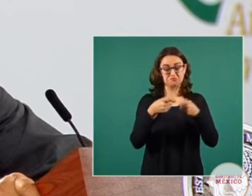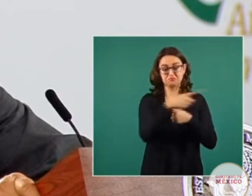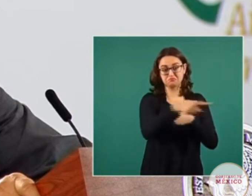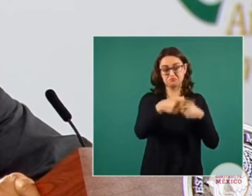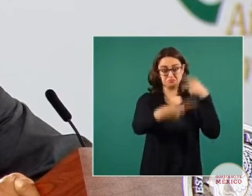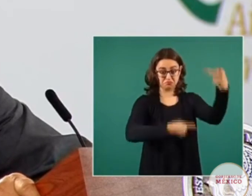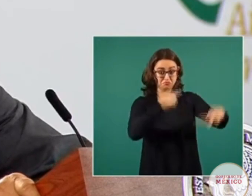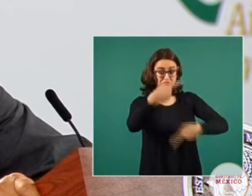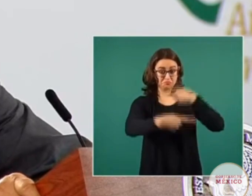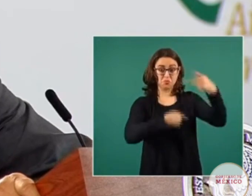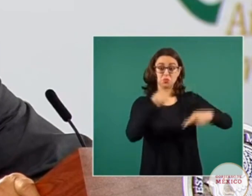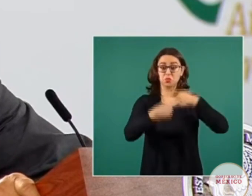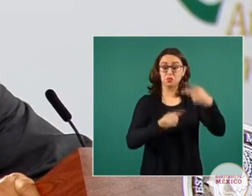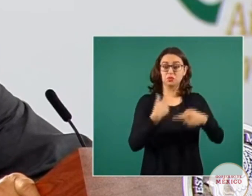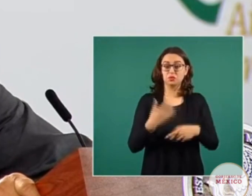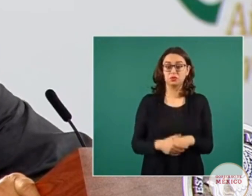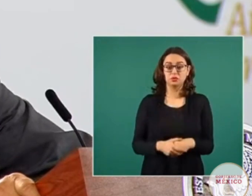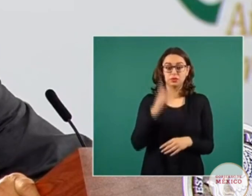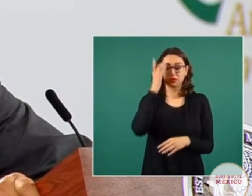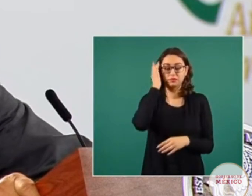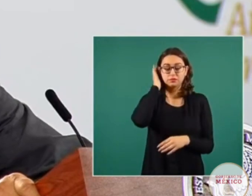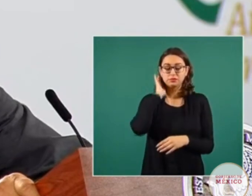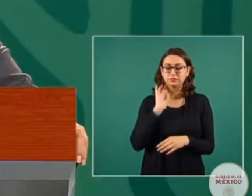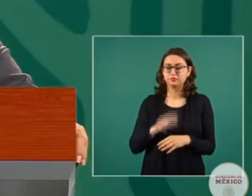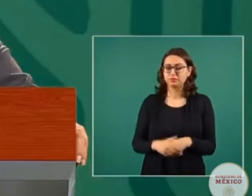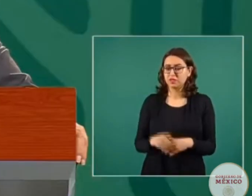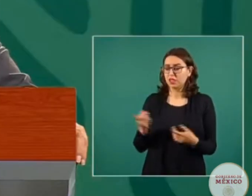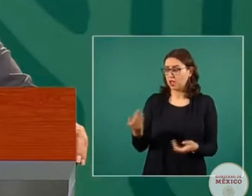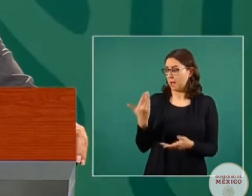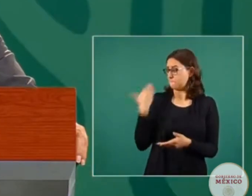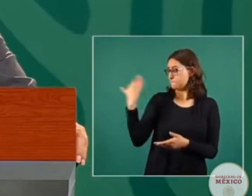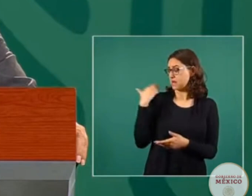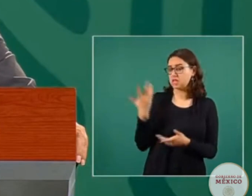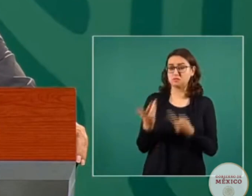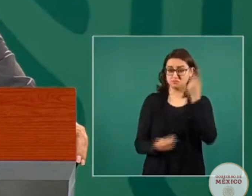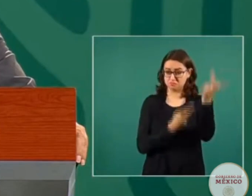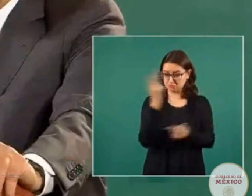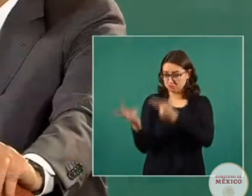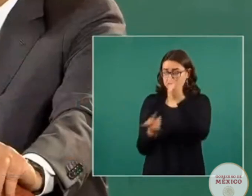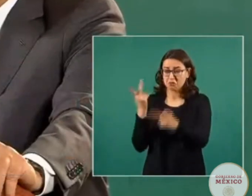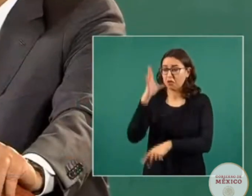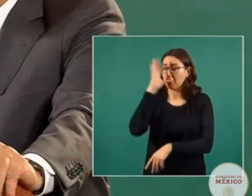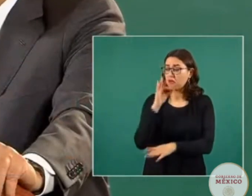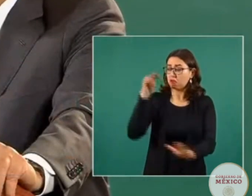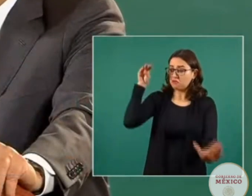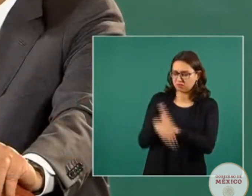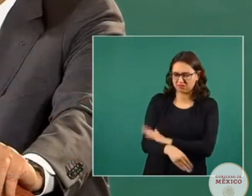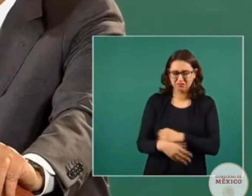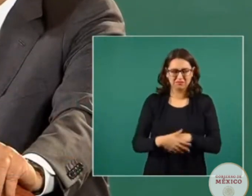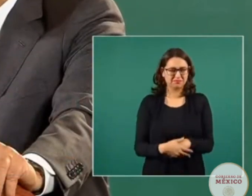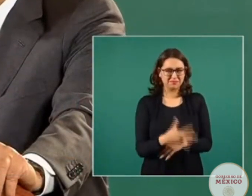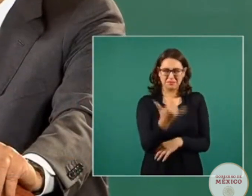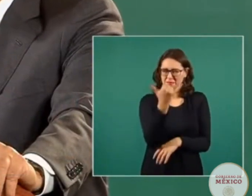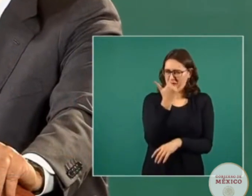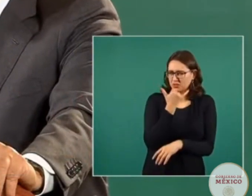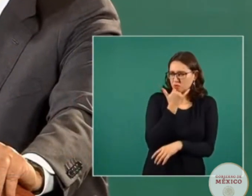que si era un fracaso la consulta, mi respuesta fue: la democracia nunca